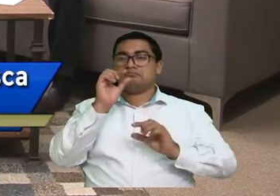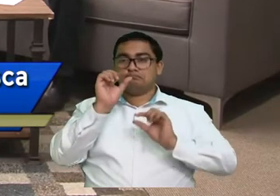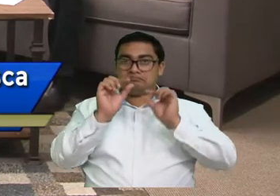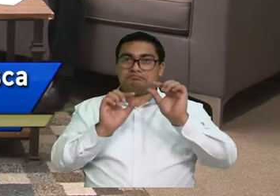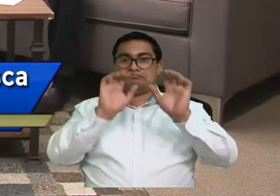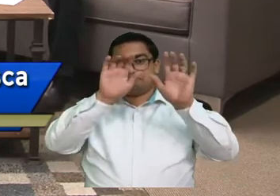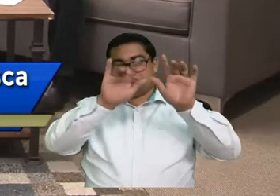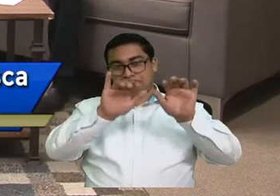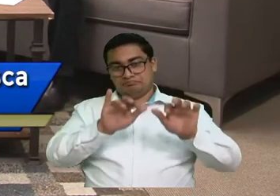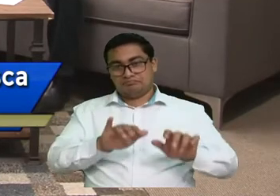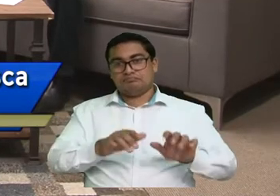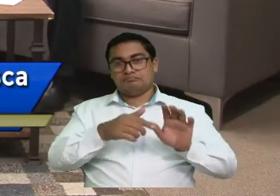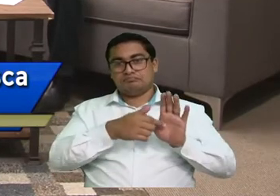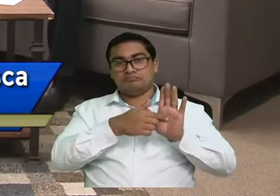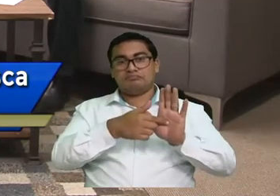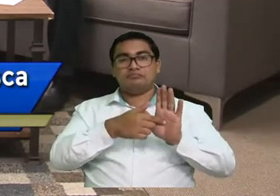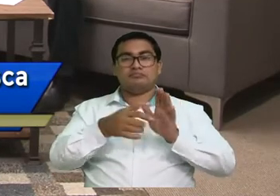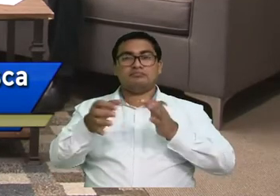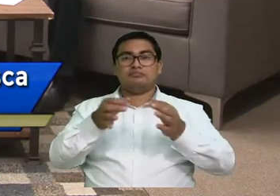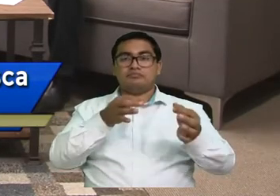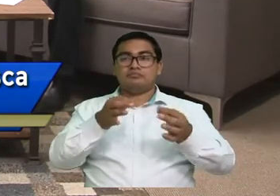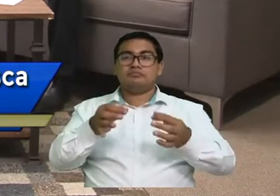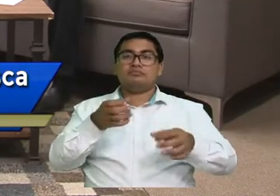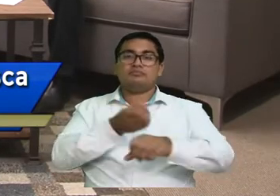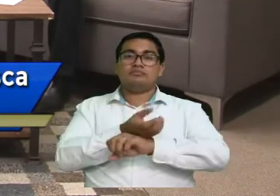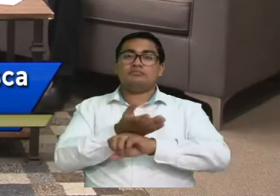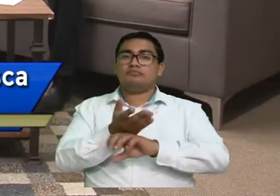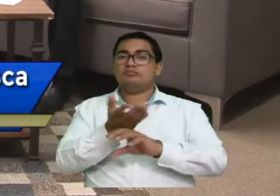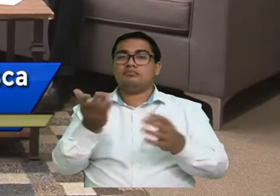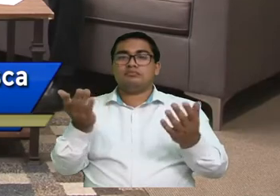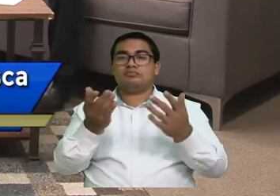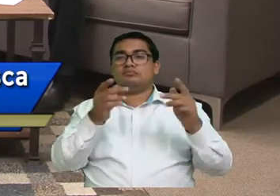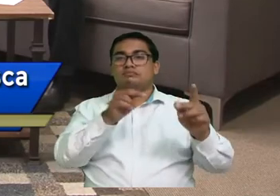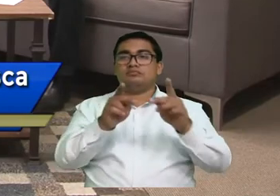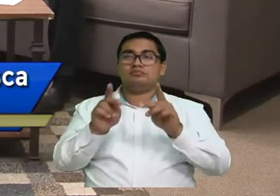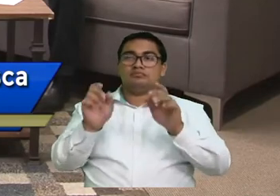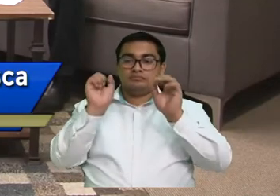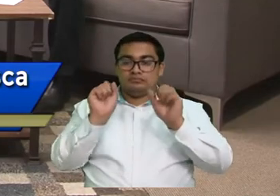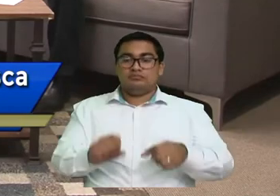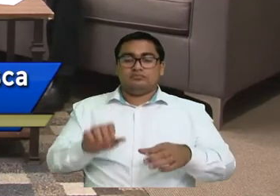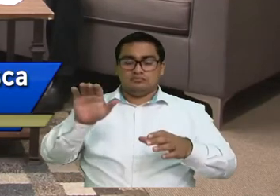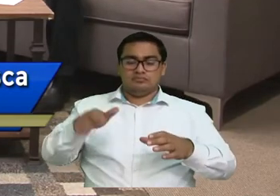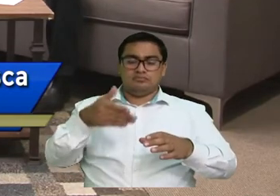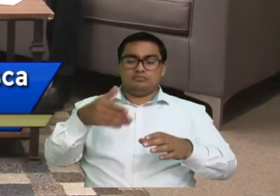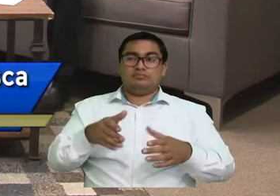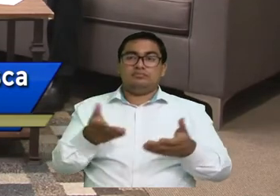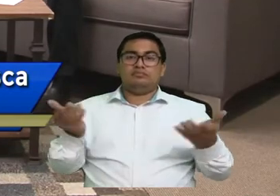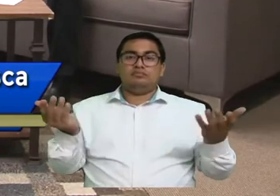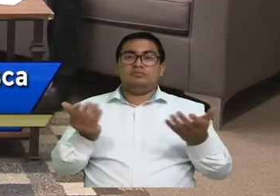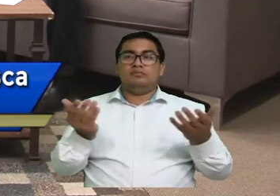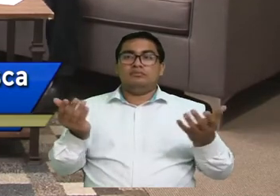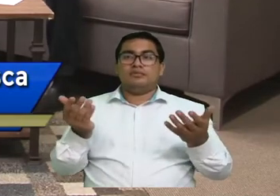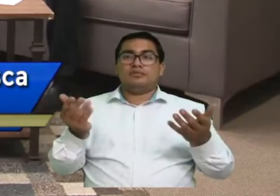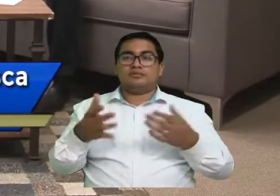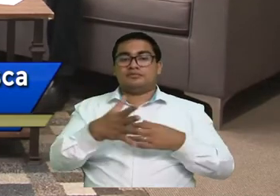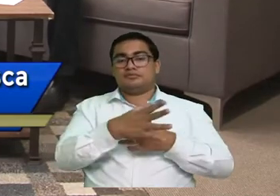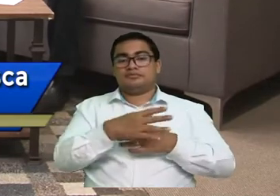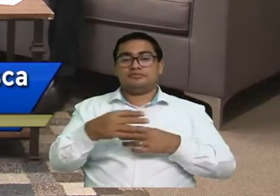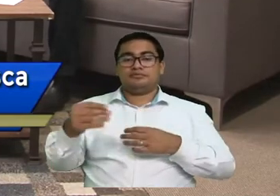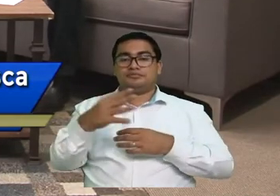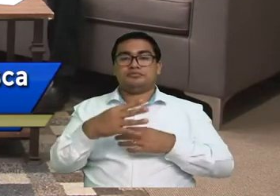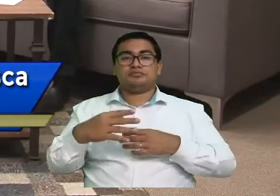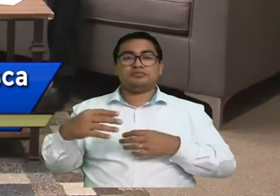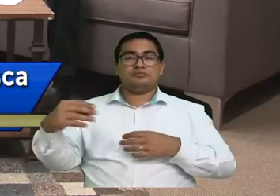colgando, ¿verdad? Poniendo ahí recetas, sí. Para que la gente pueda, ¿cómo preparar pulpo? Pues, potenciar